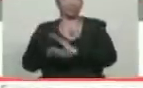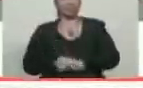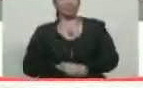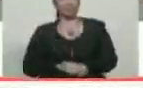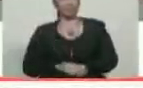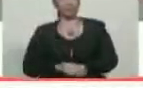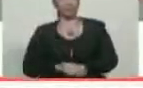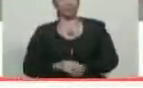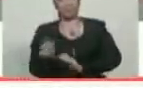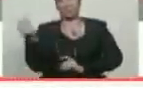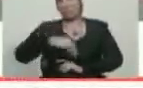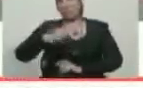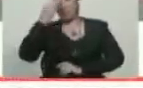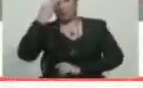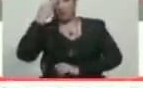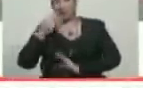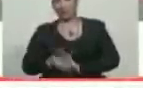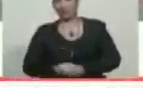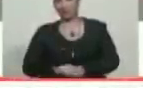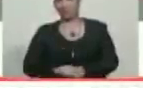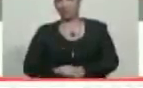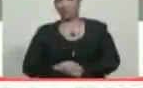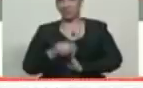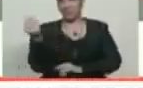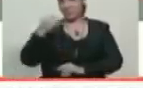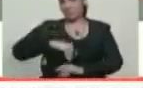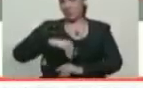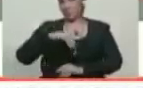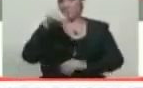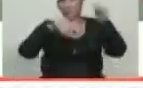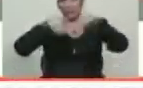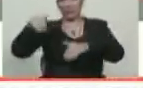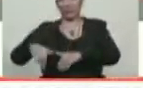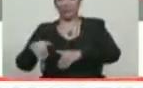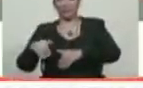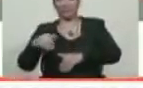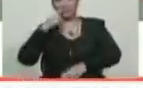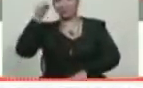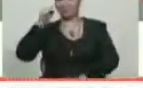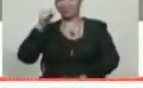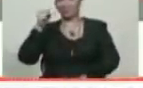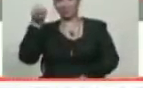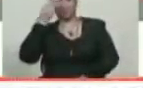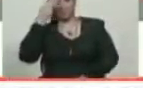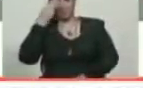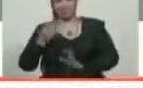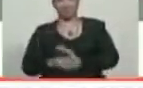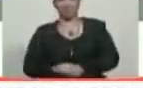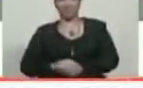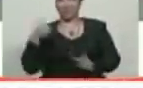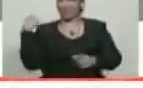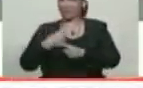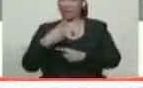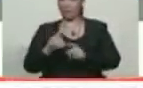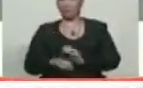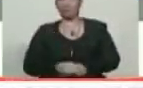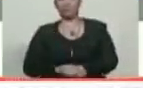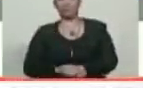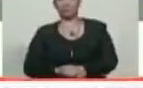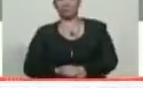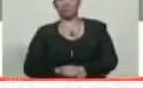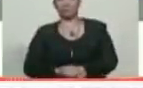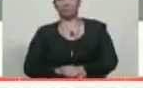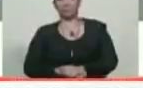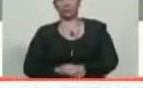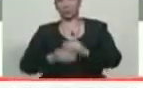¿Más magallaneros? ¿Más votamos por Nicolás que los magallaneros? Así debe ser. Es más